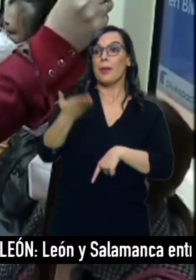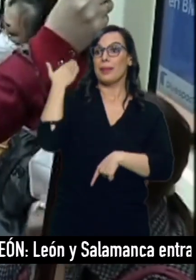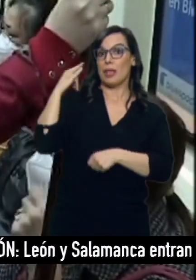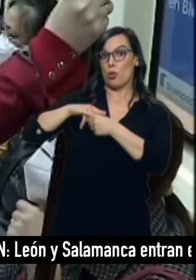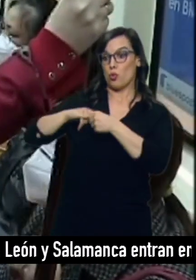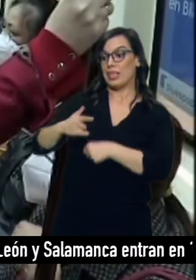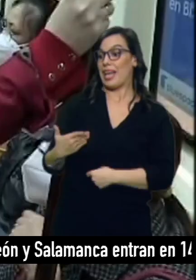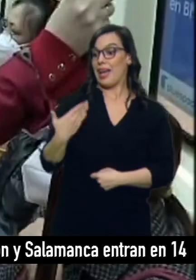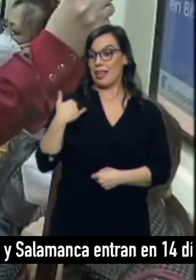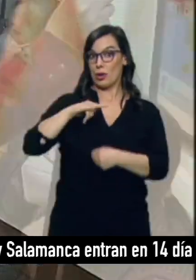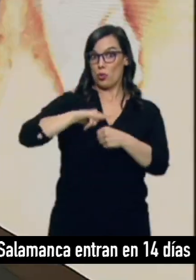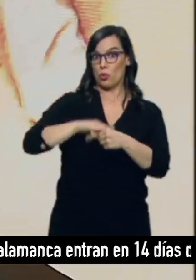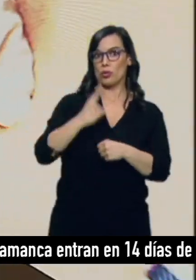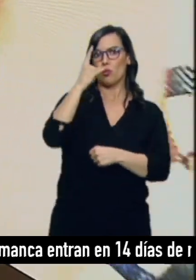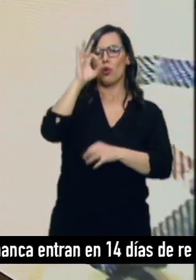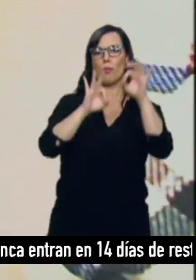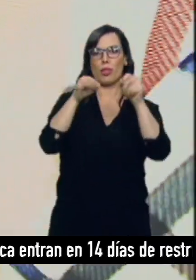pasado.